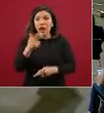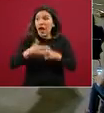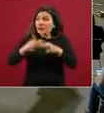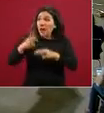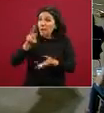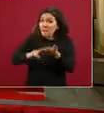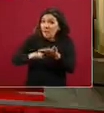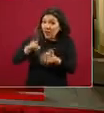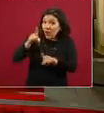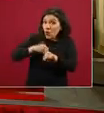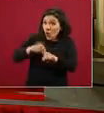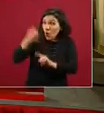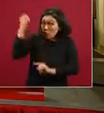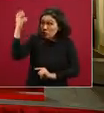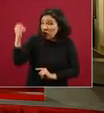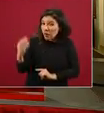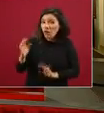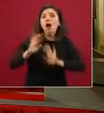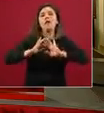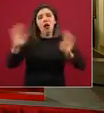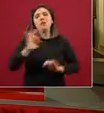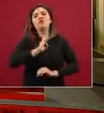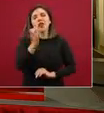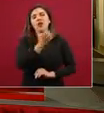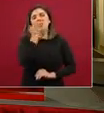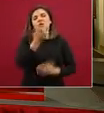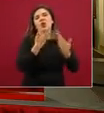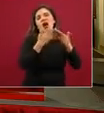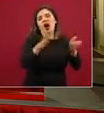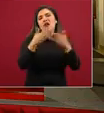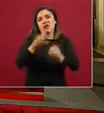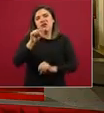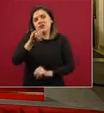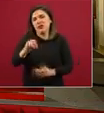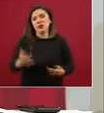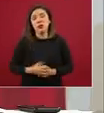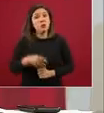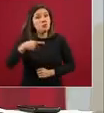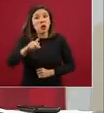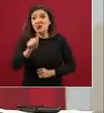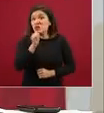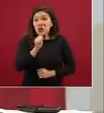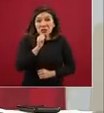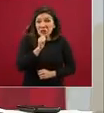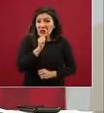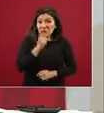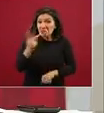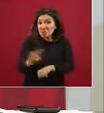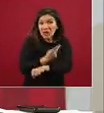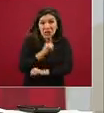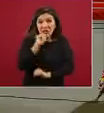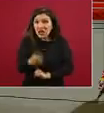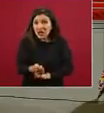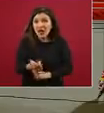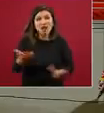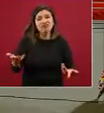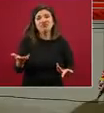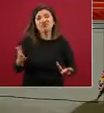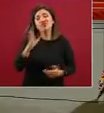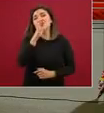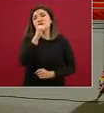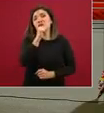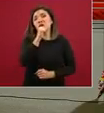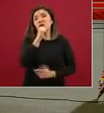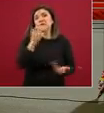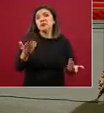semáforo verde y entonces que se puedan abrir las escuelas. Pero mientras esto sucede, pues tampoco nos